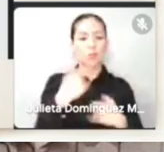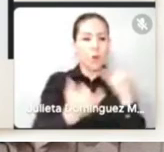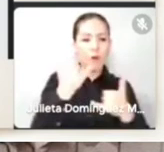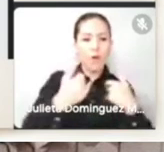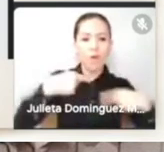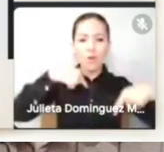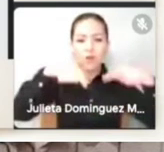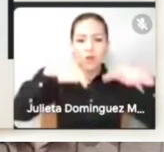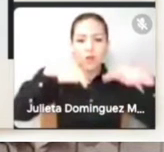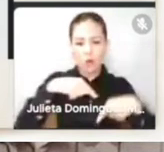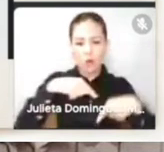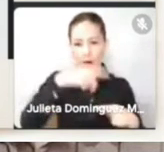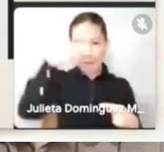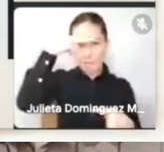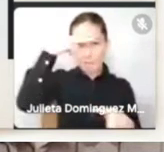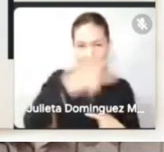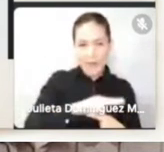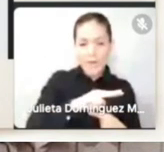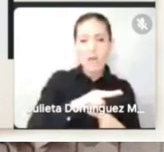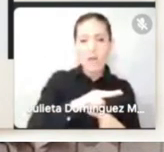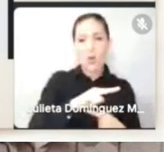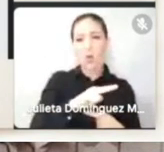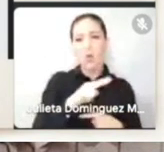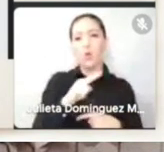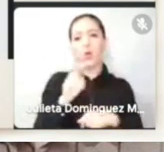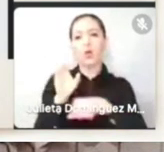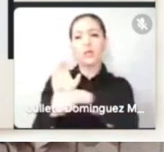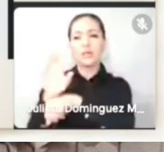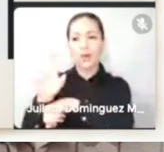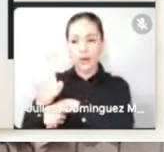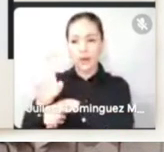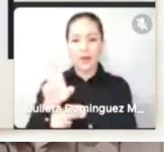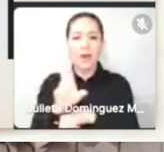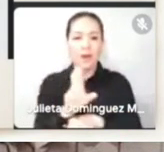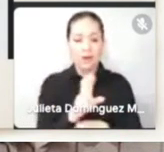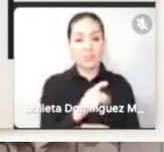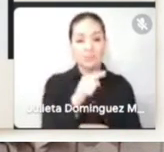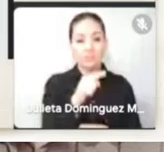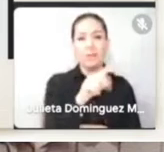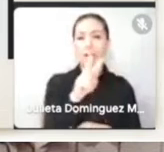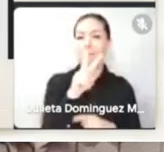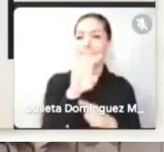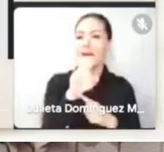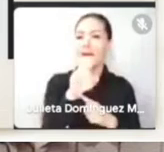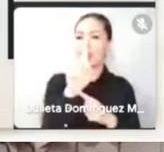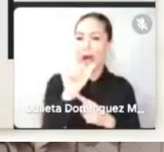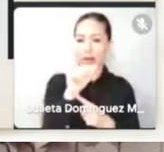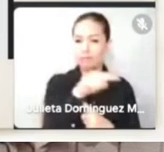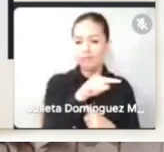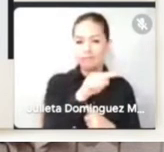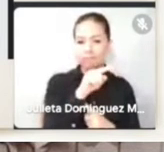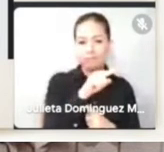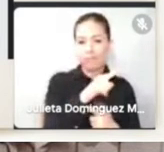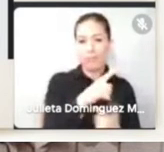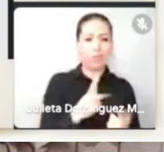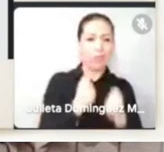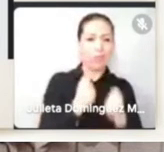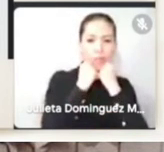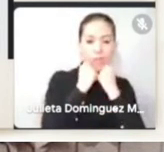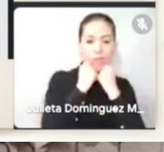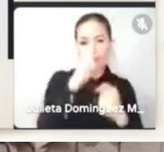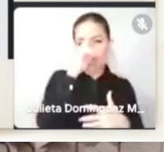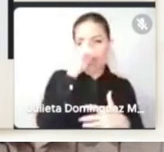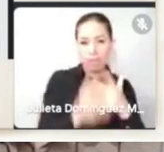Selección Nacional de México y su similar de Costa Rica, se violó la veda electoral por la promoción de María Eugenia Campos Galván